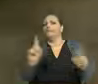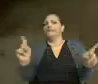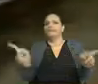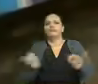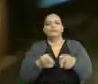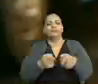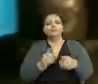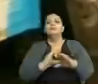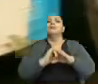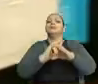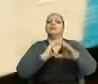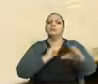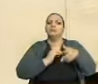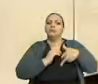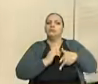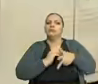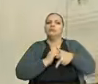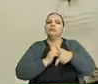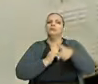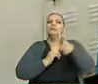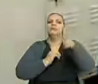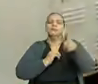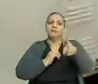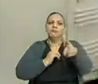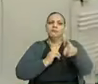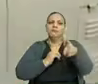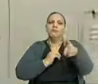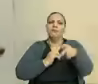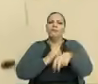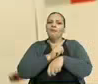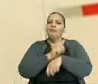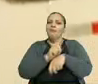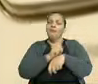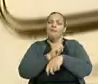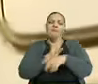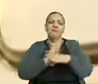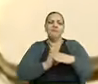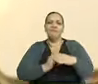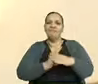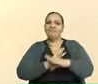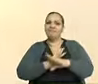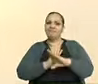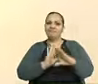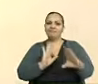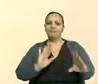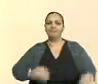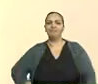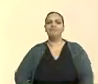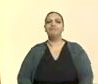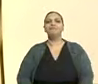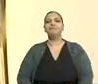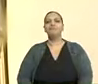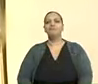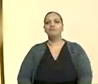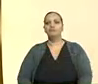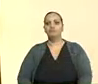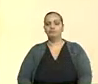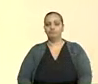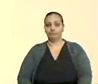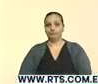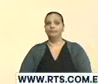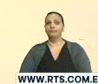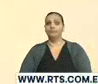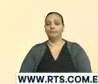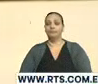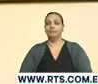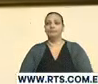unidades en horas pico. De 6 a 9 de la mañana hay varias rutas que están incrementando las unidades por la demanda que existe. ¿Por qué? Porque tienen que llevar las